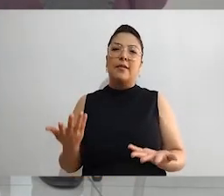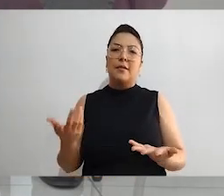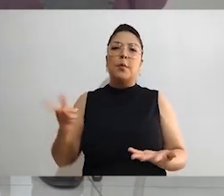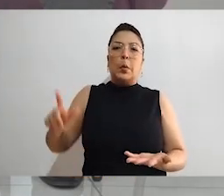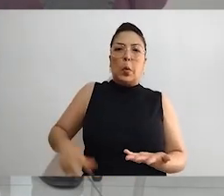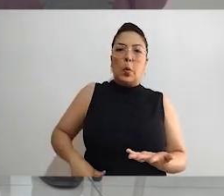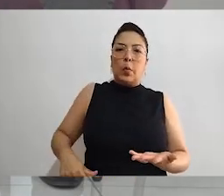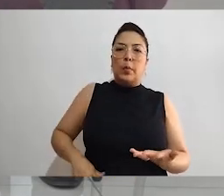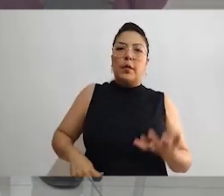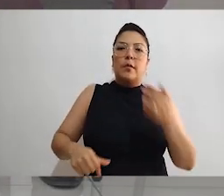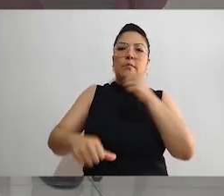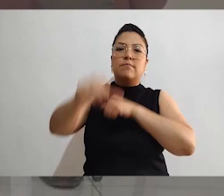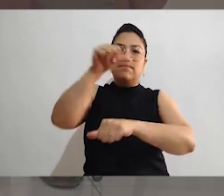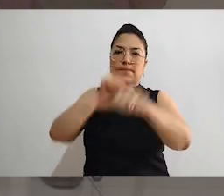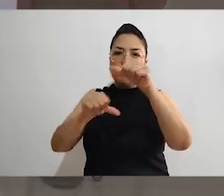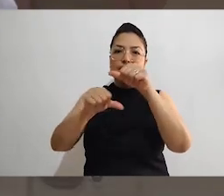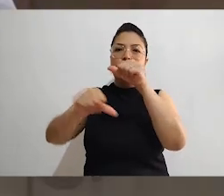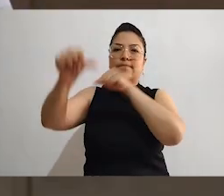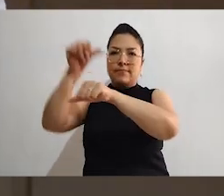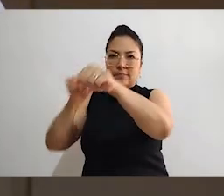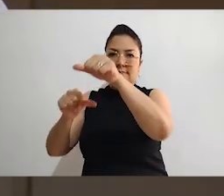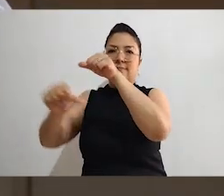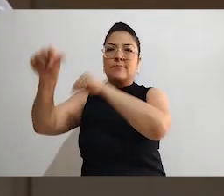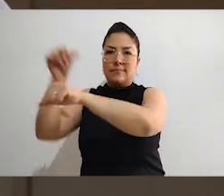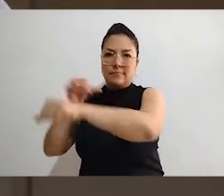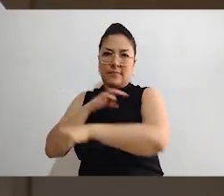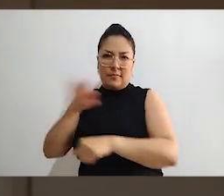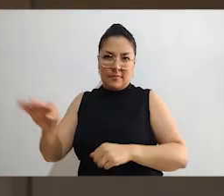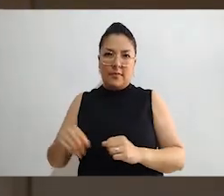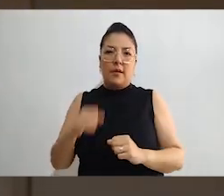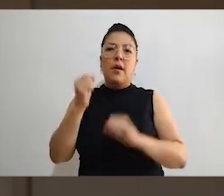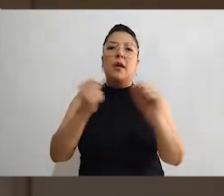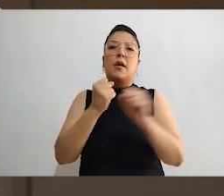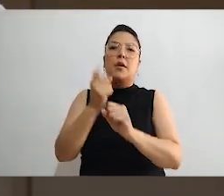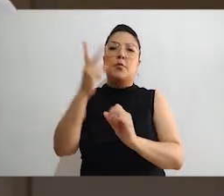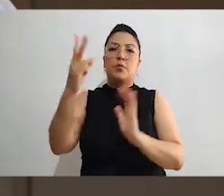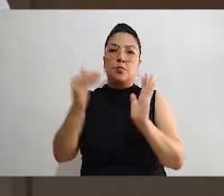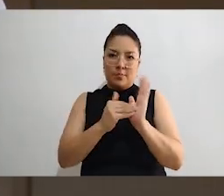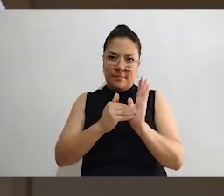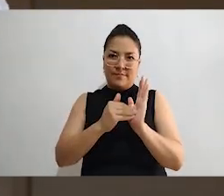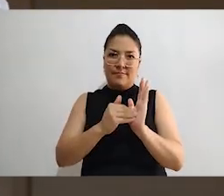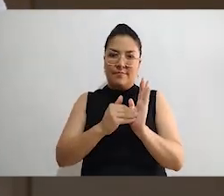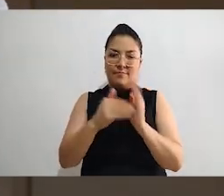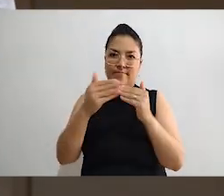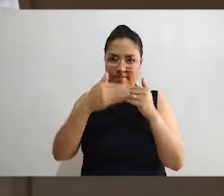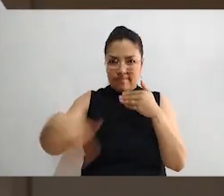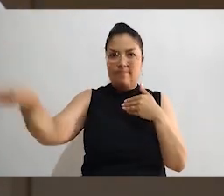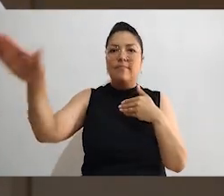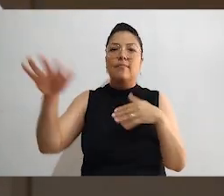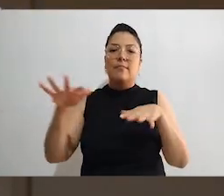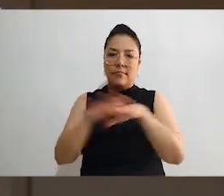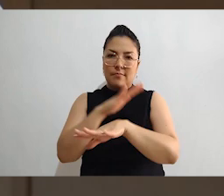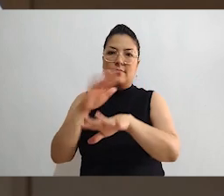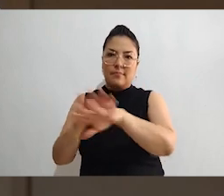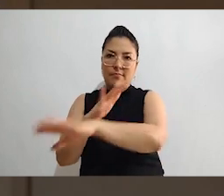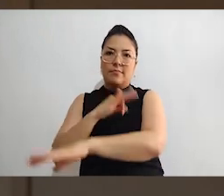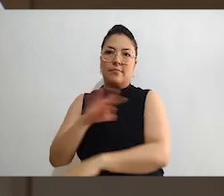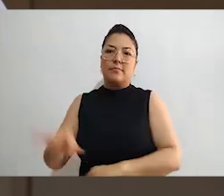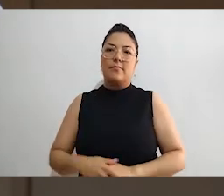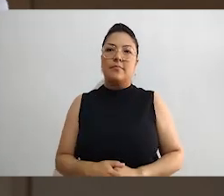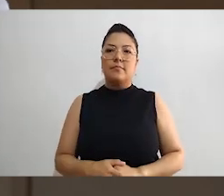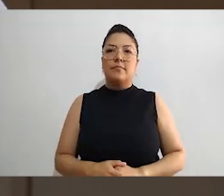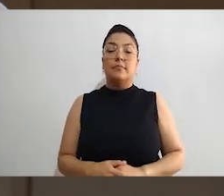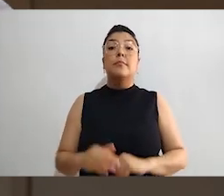2000. Yo no digo con esto que esas juventudes hayan sido ese logro, no. Estos pasos se dieron por